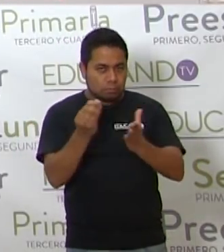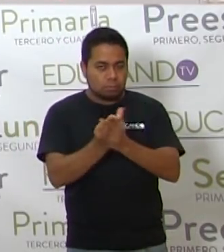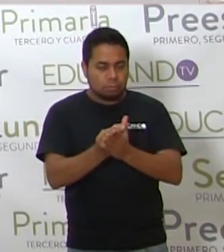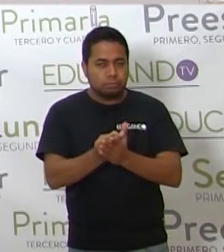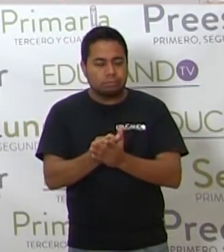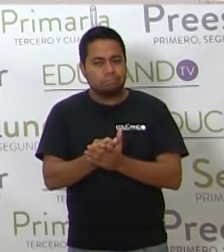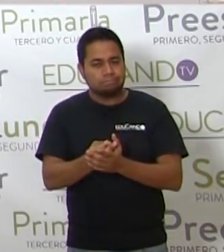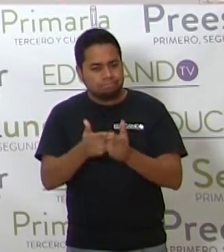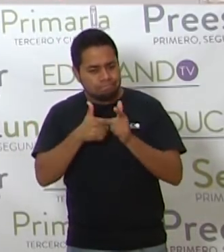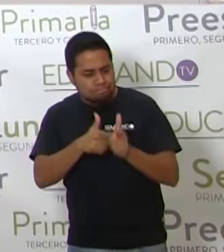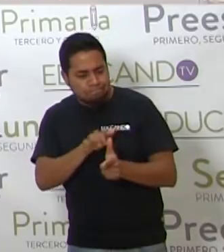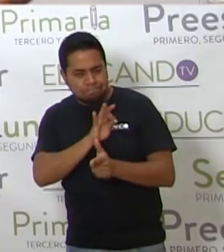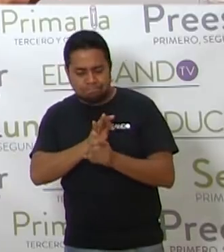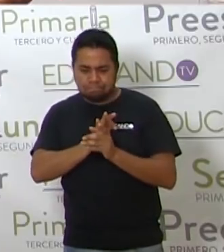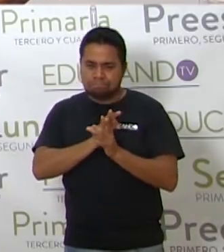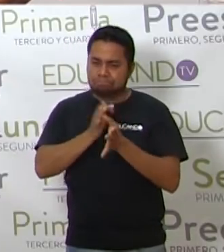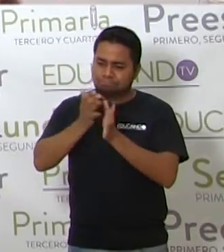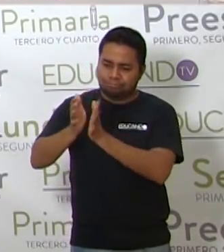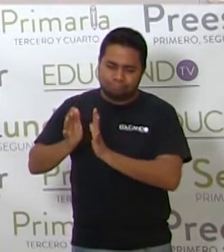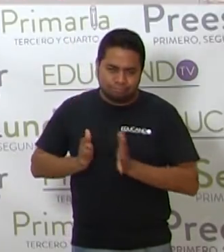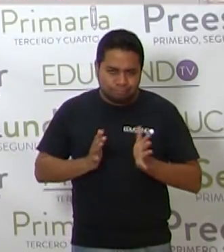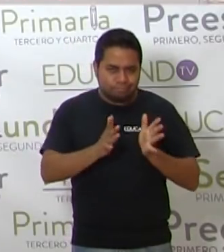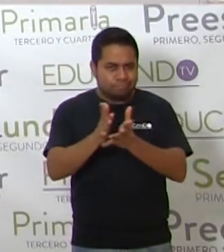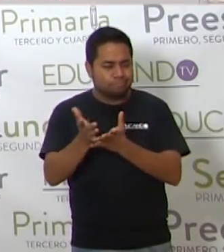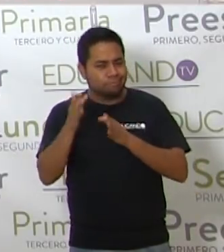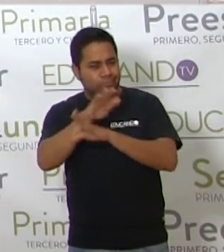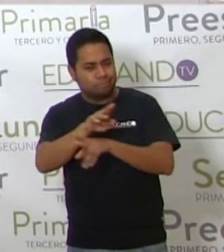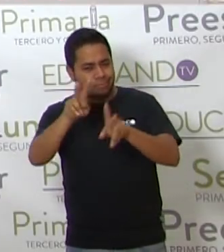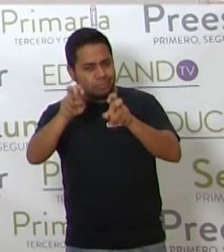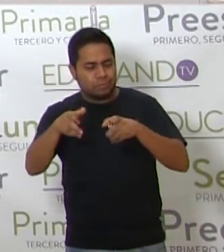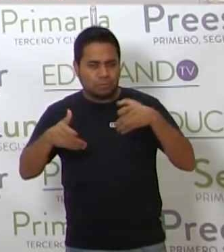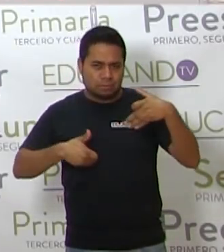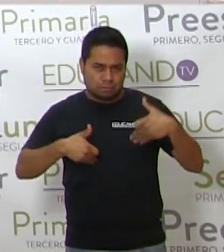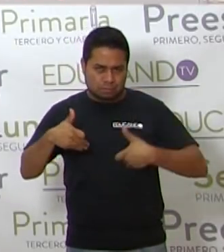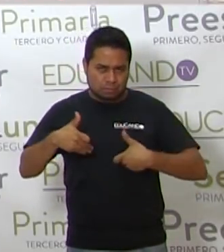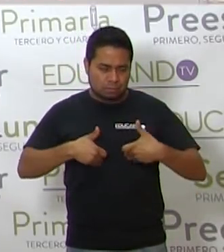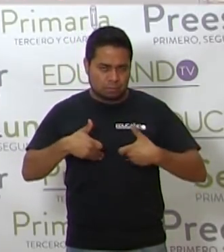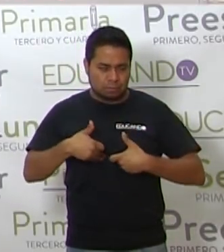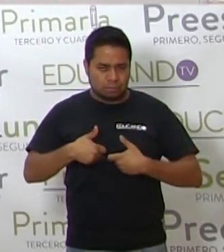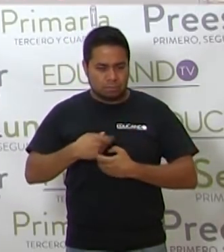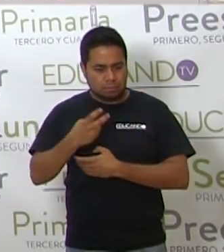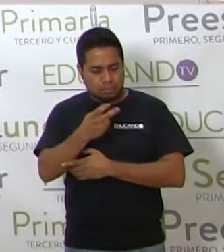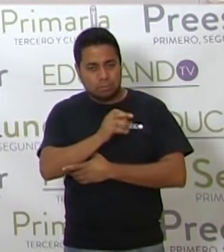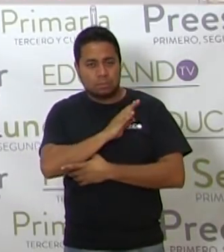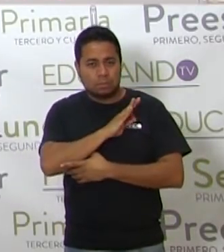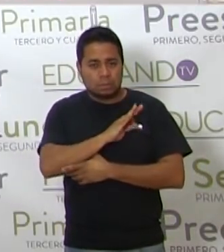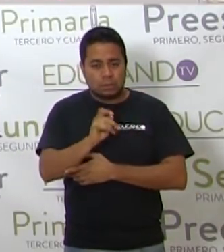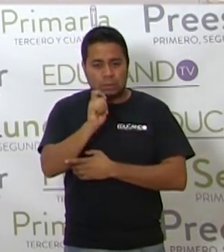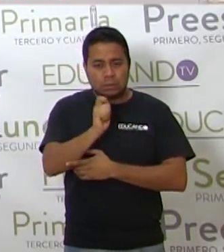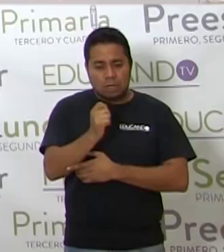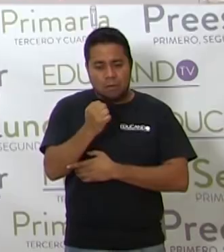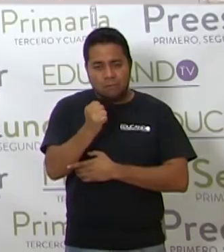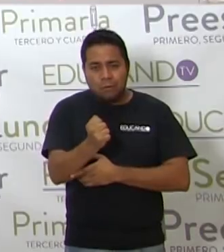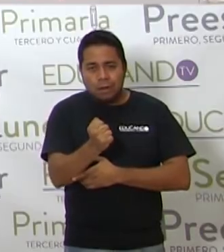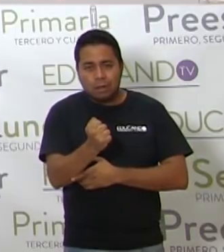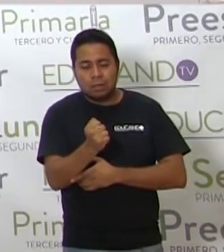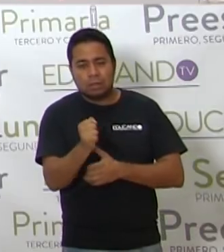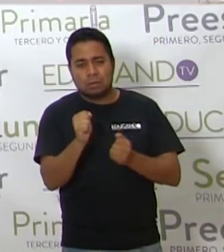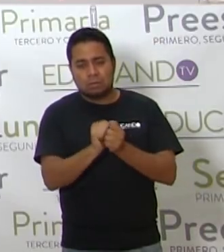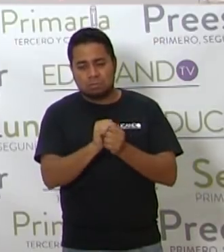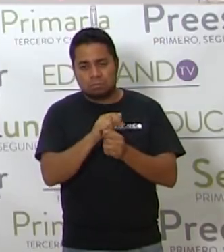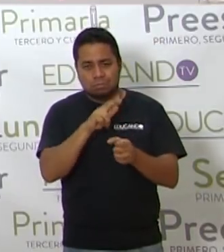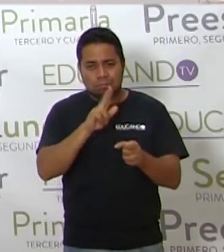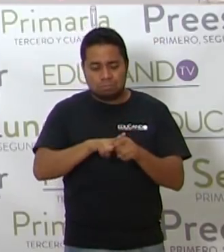seguir platicando todo lo relacionado con el tema de las obras de teatro y así poder reforzar de forma